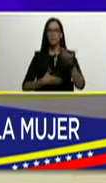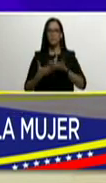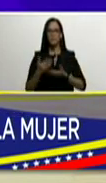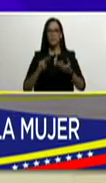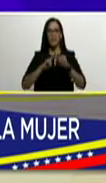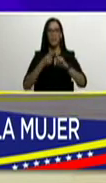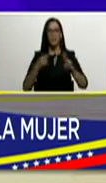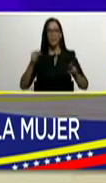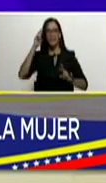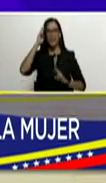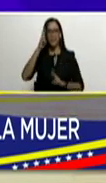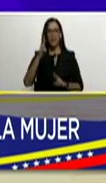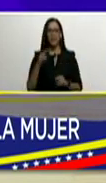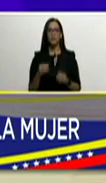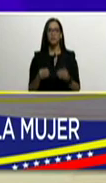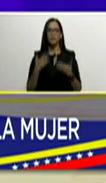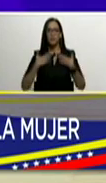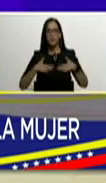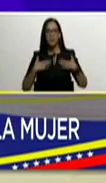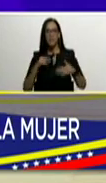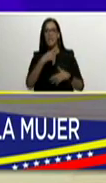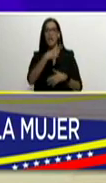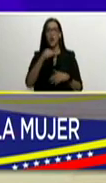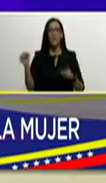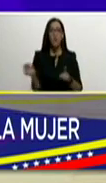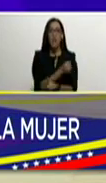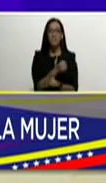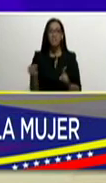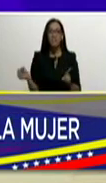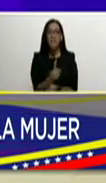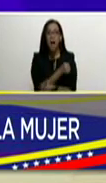del respeto, de la tolerancia, de la no violencia